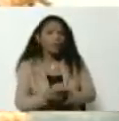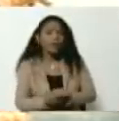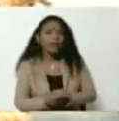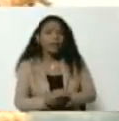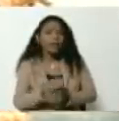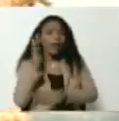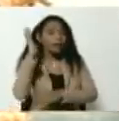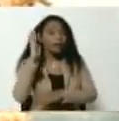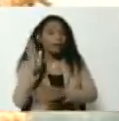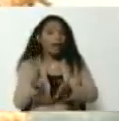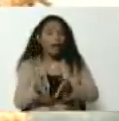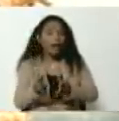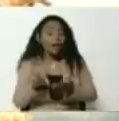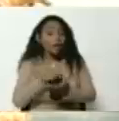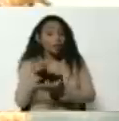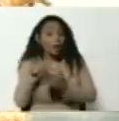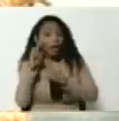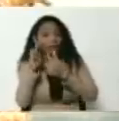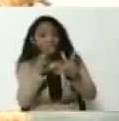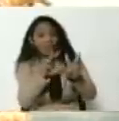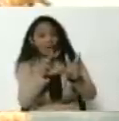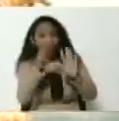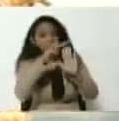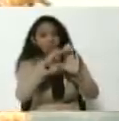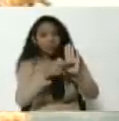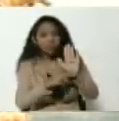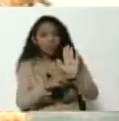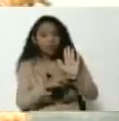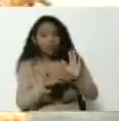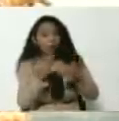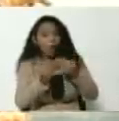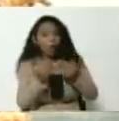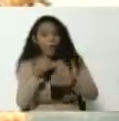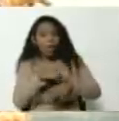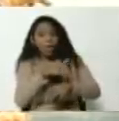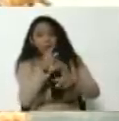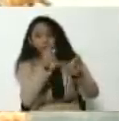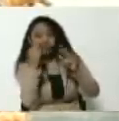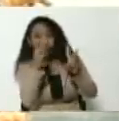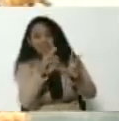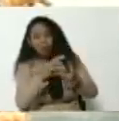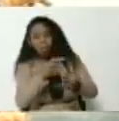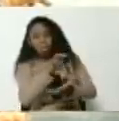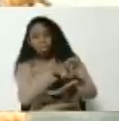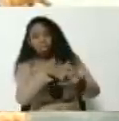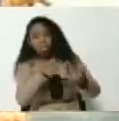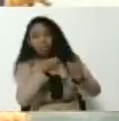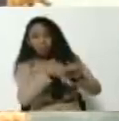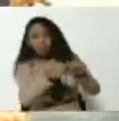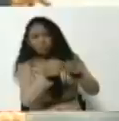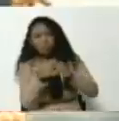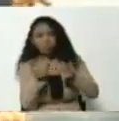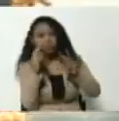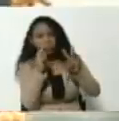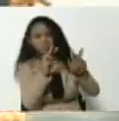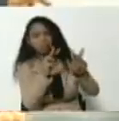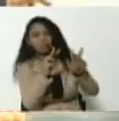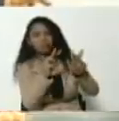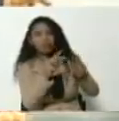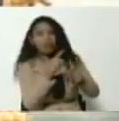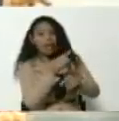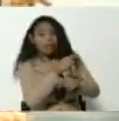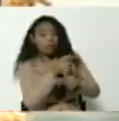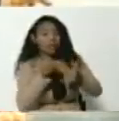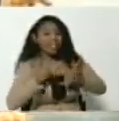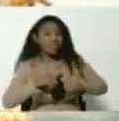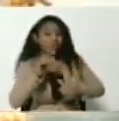la Asamblea Nacional para que vean el nivel de devastación en que dejaron eso. Y eso es las